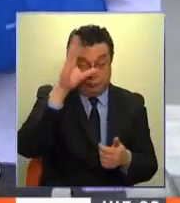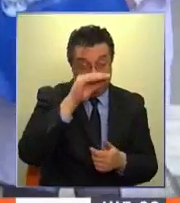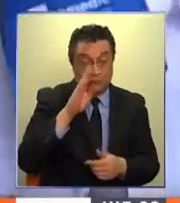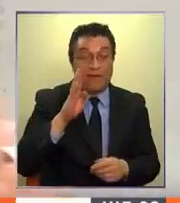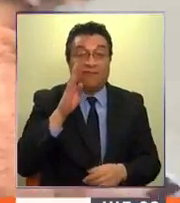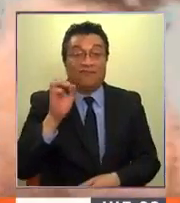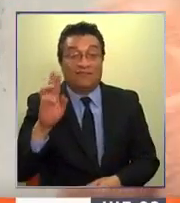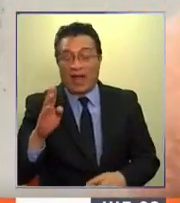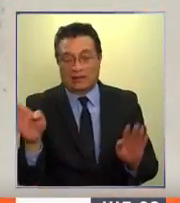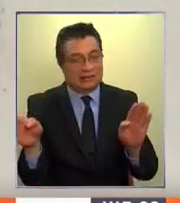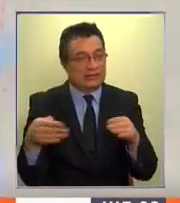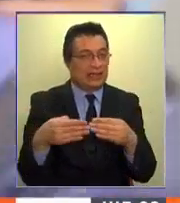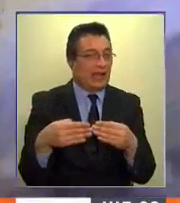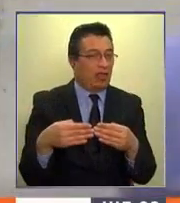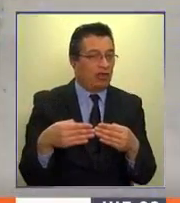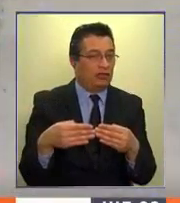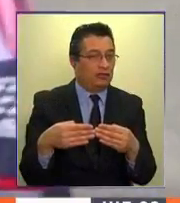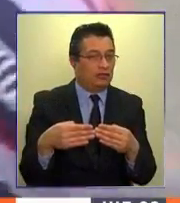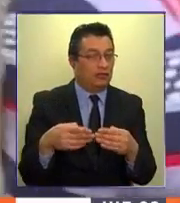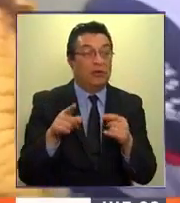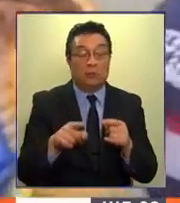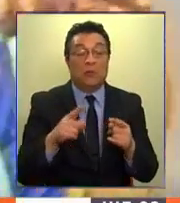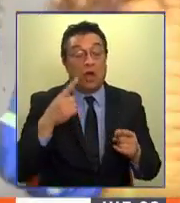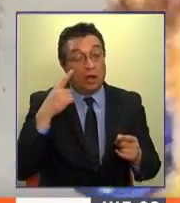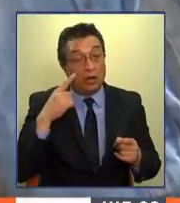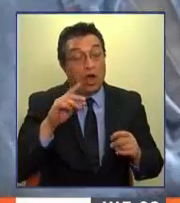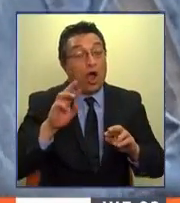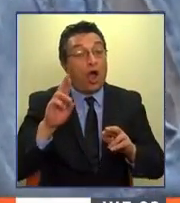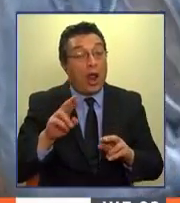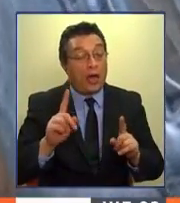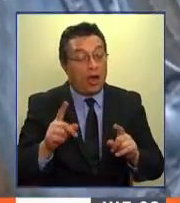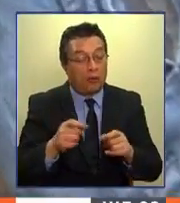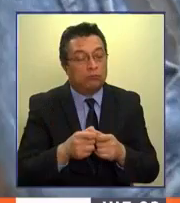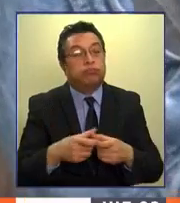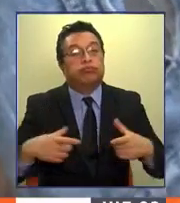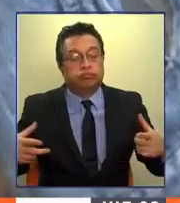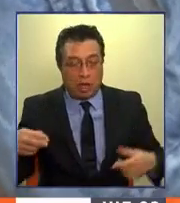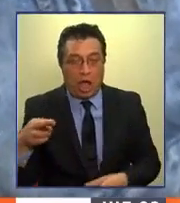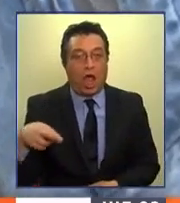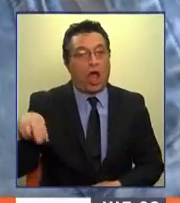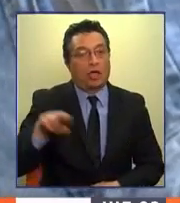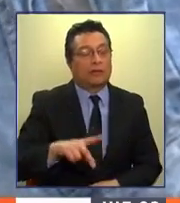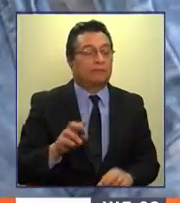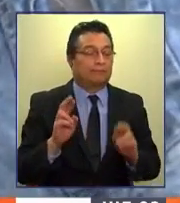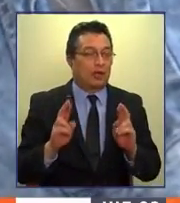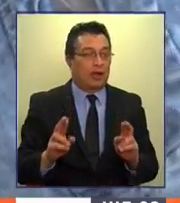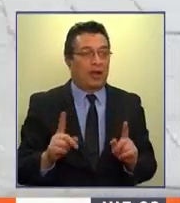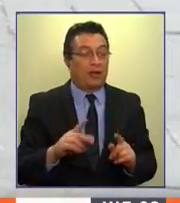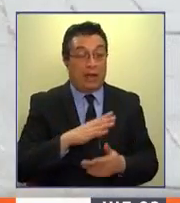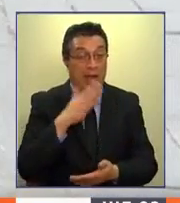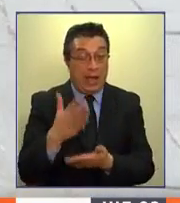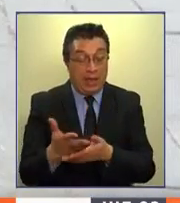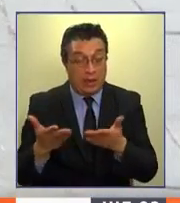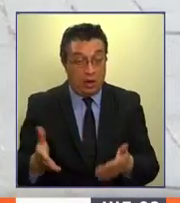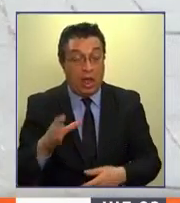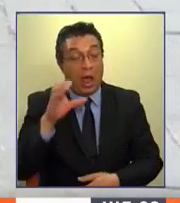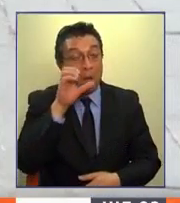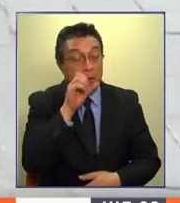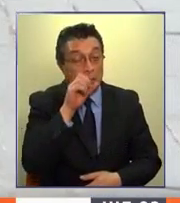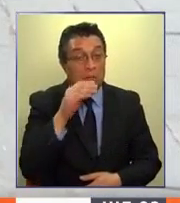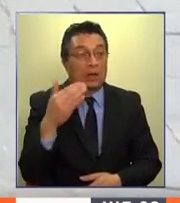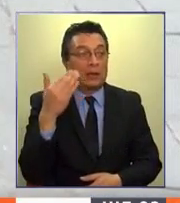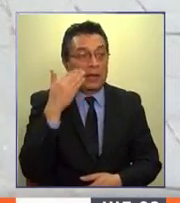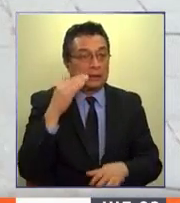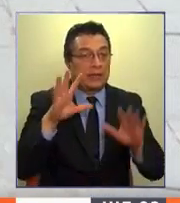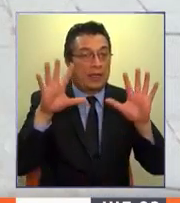bares. Es de esperar que esto no se traduzca en un repunte de los casos, considerando que al día de hoy Perú registra casi